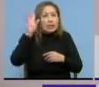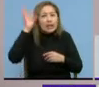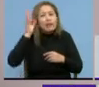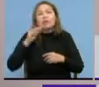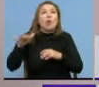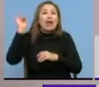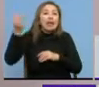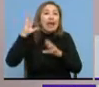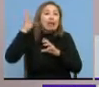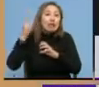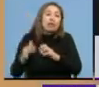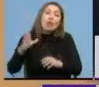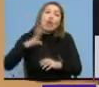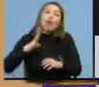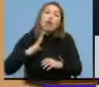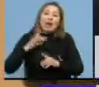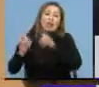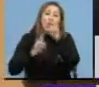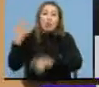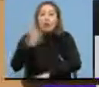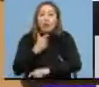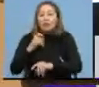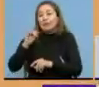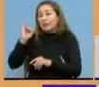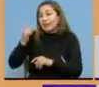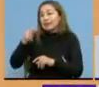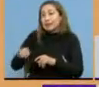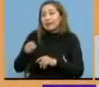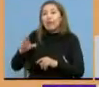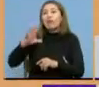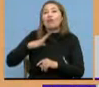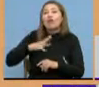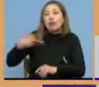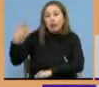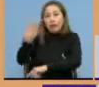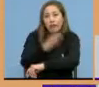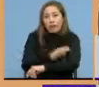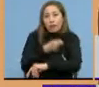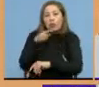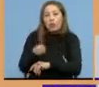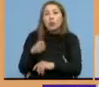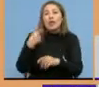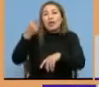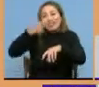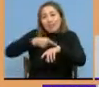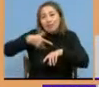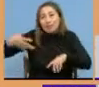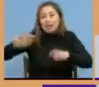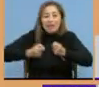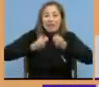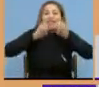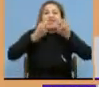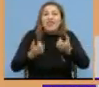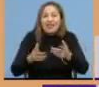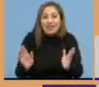queja en la radio que faltaban en algunos lugares así es hubo una falta de vacunas que fue una demora en la entrega en realidad